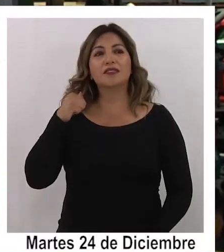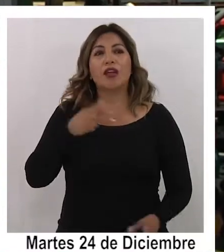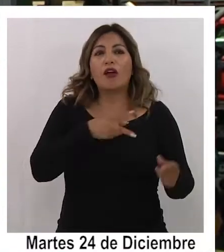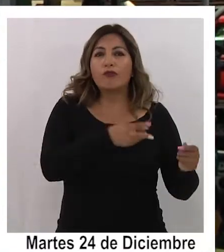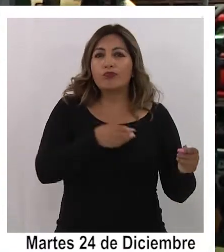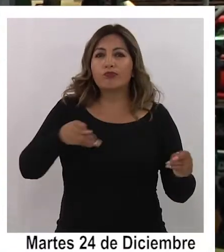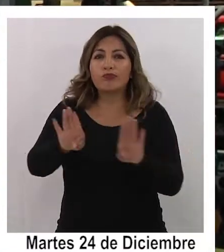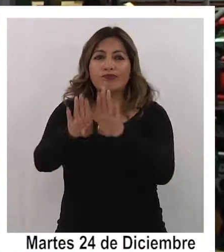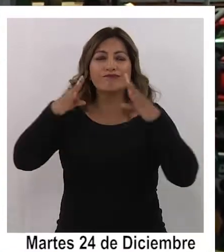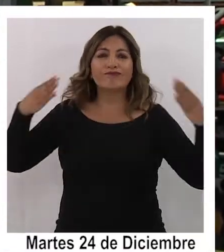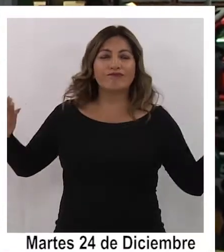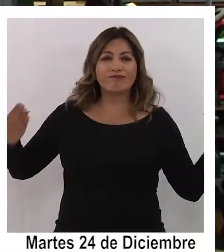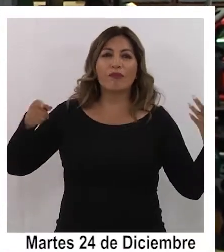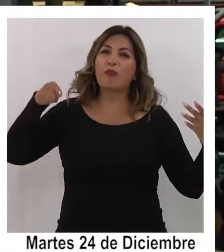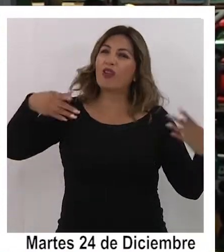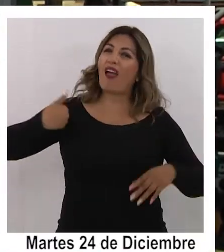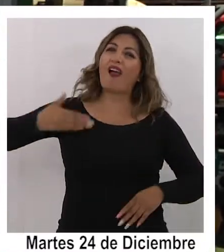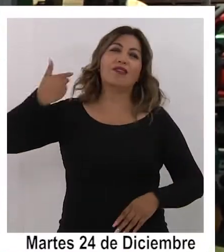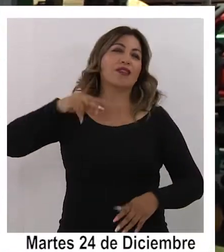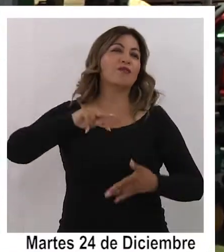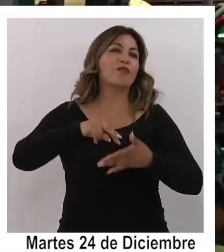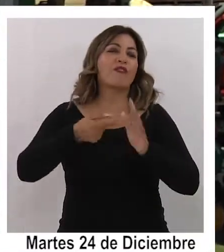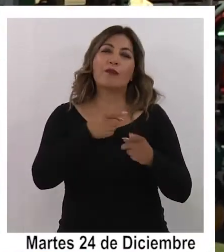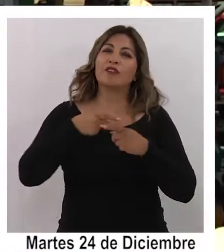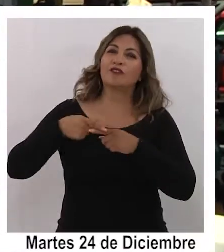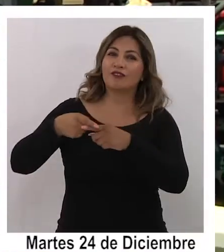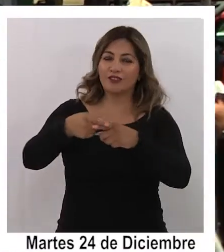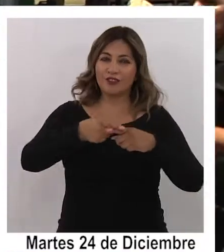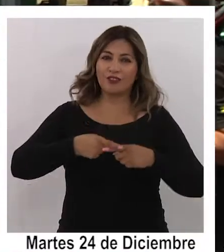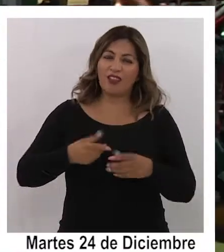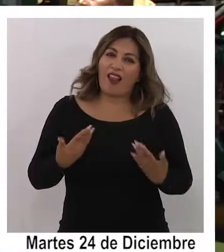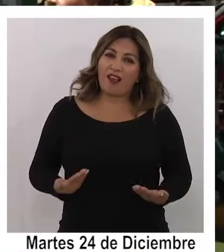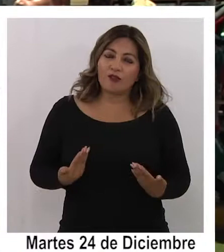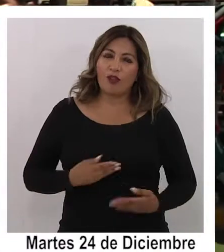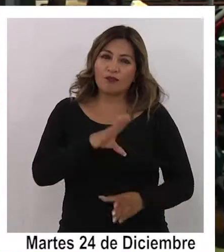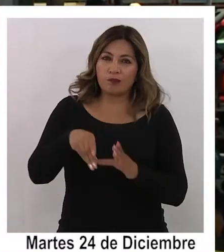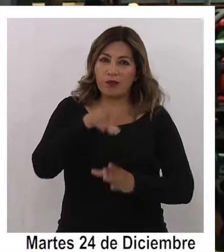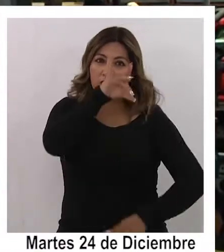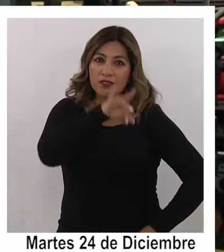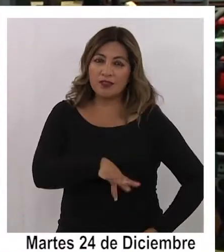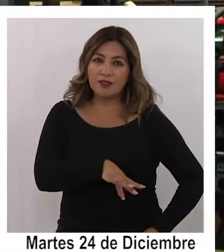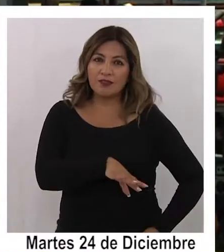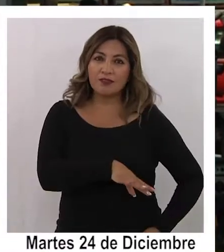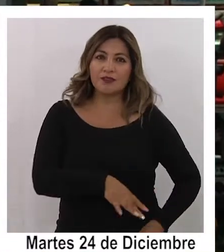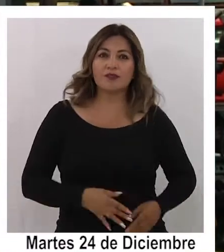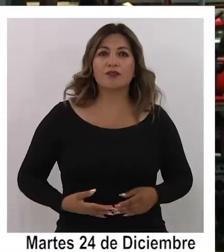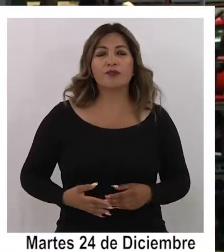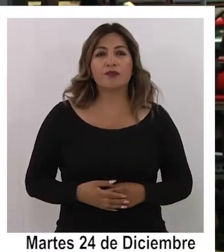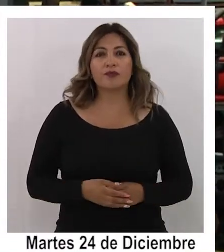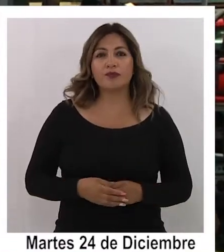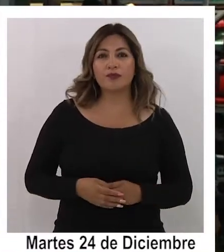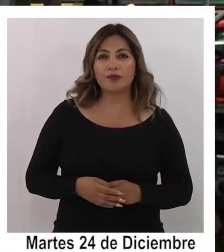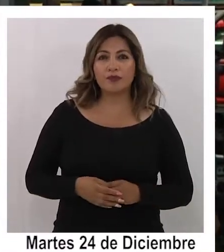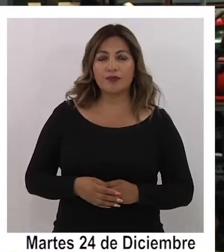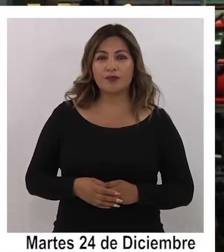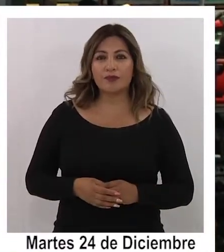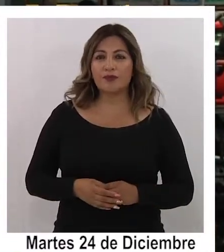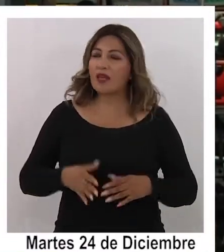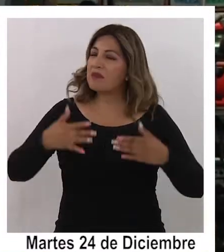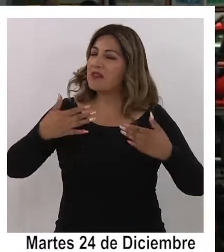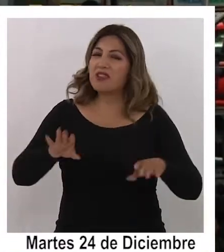Ayer recién pudimos abrirla debido a las contingencias de las que han habido actuales en nuestro país.